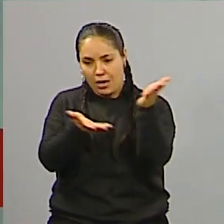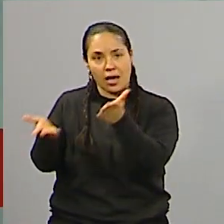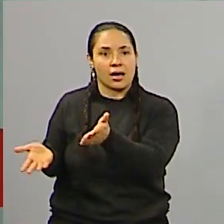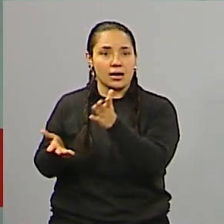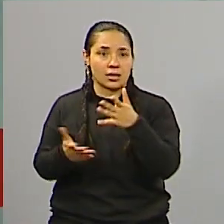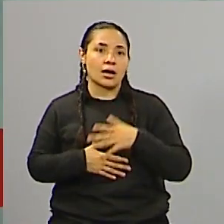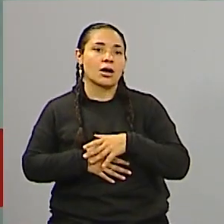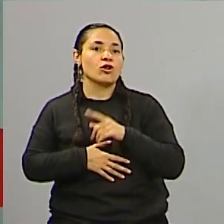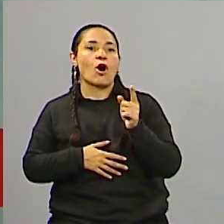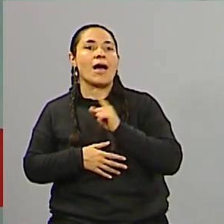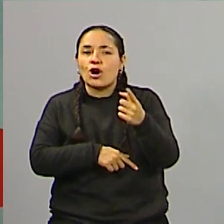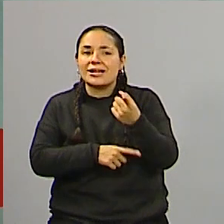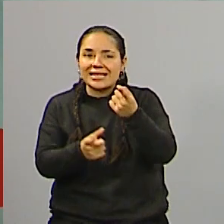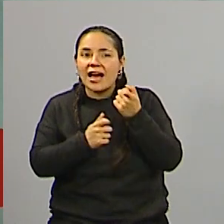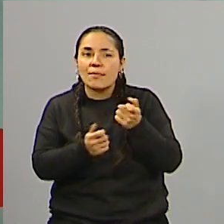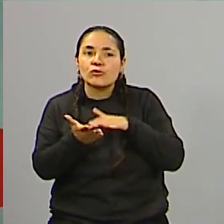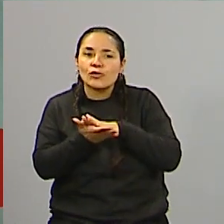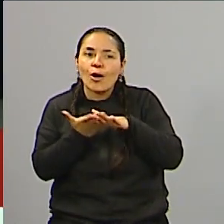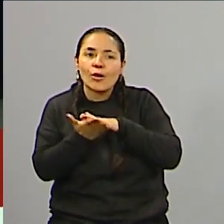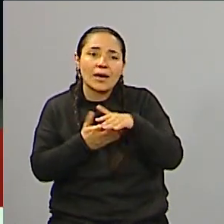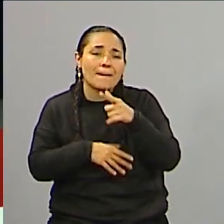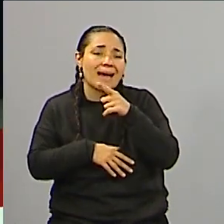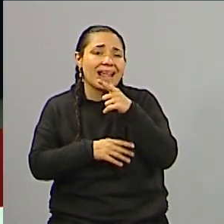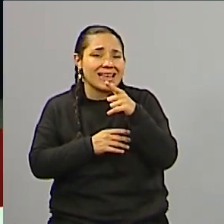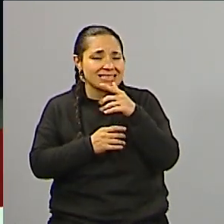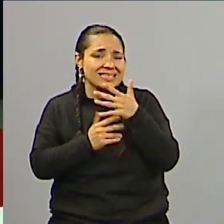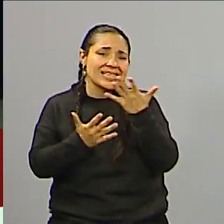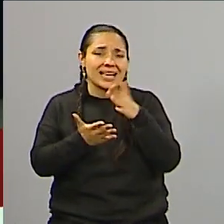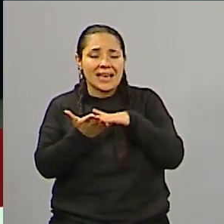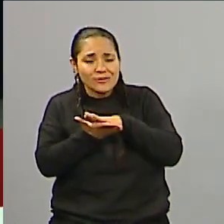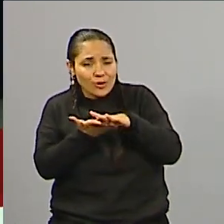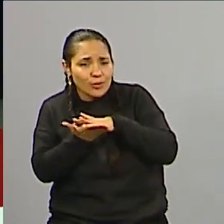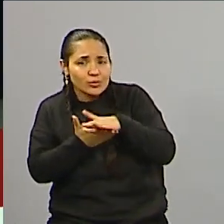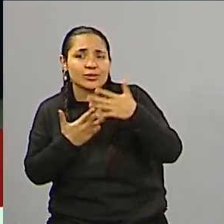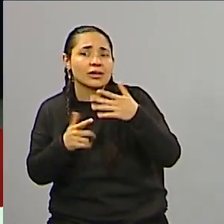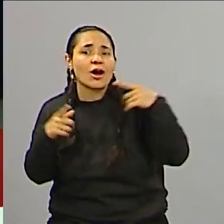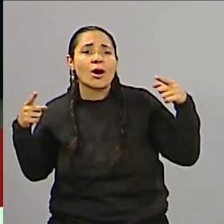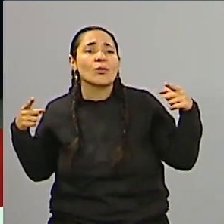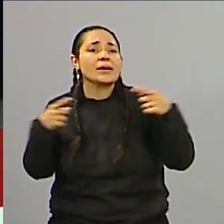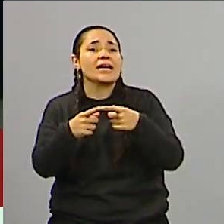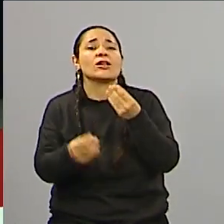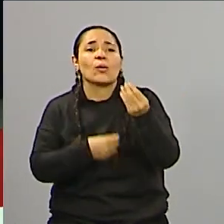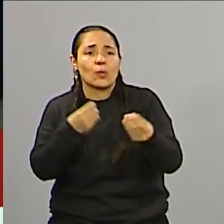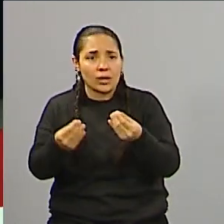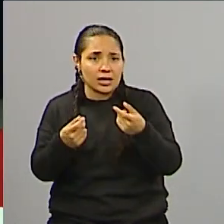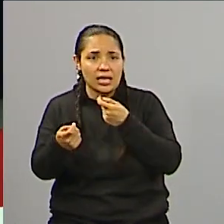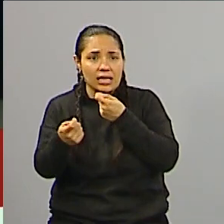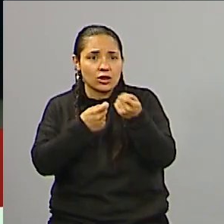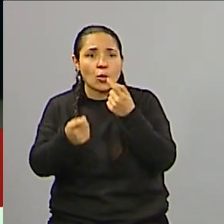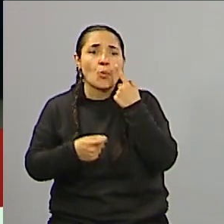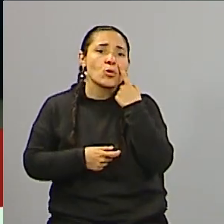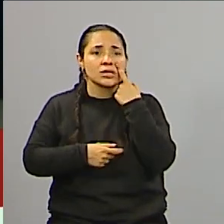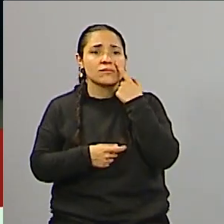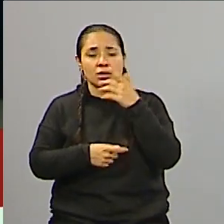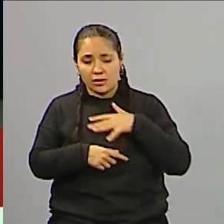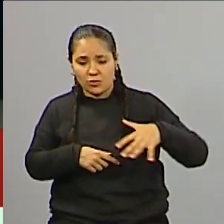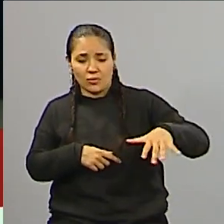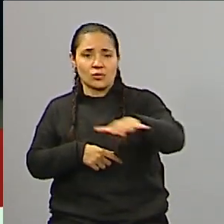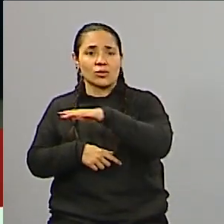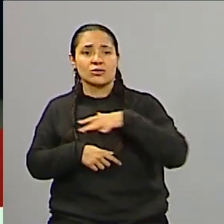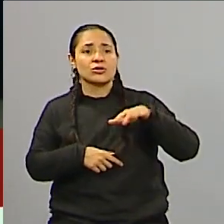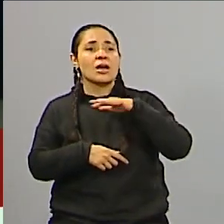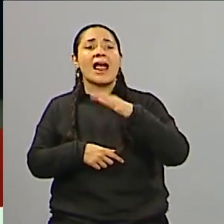Los problemas nos afectan a todos, pues somos una sociedad, estamos interrelacionados. Entonces veo que esto nos va a terminar afectando, como lo vi